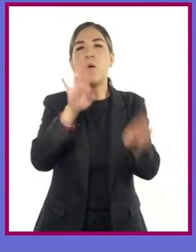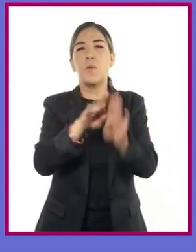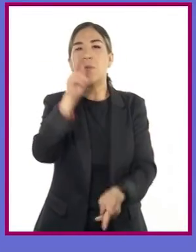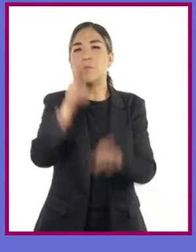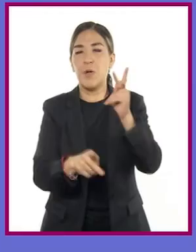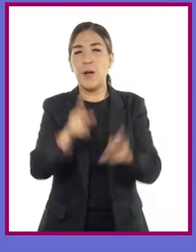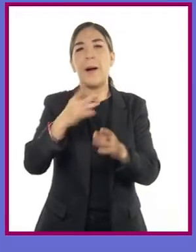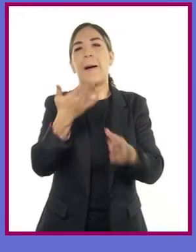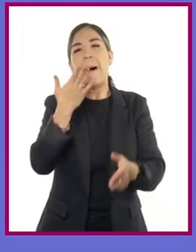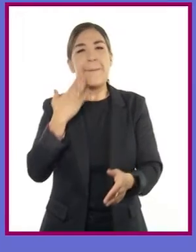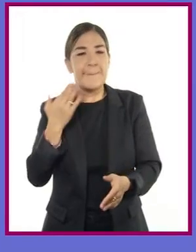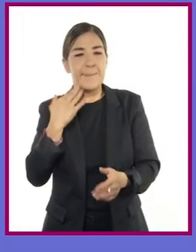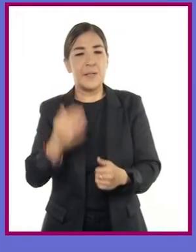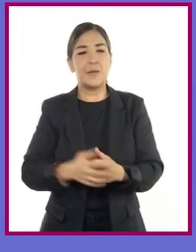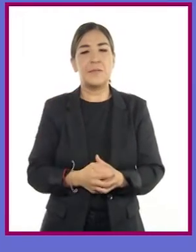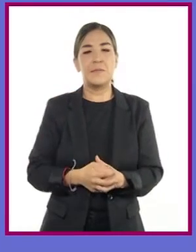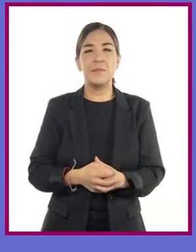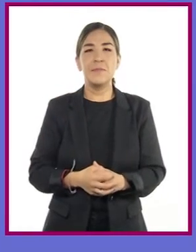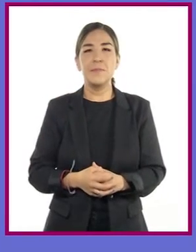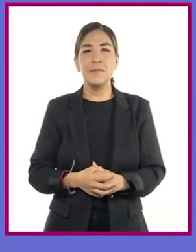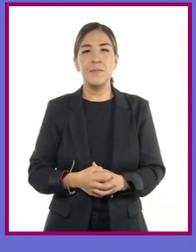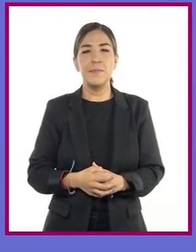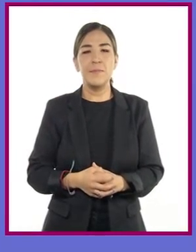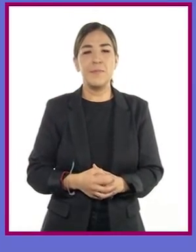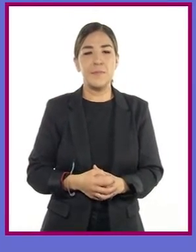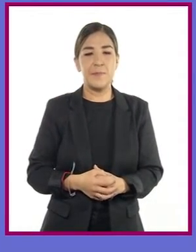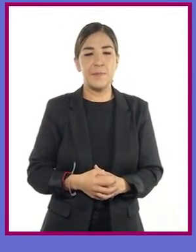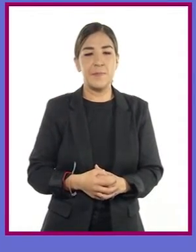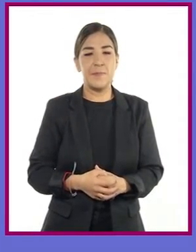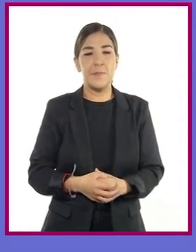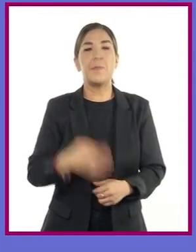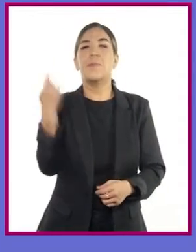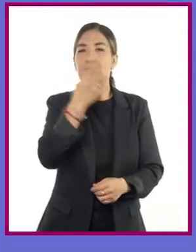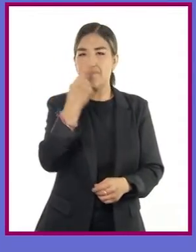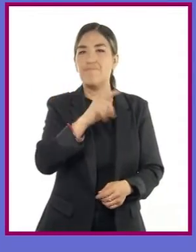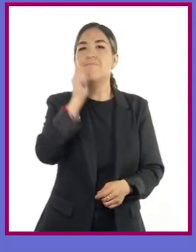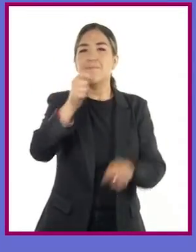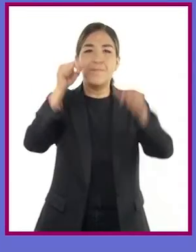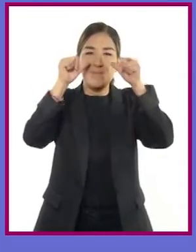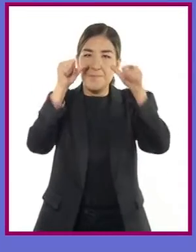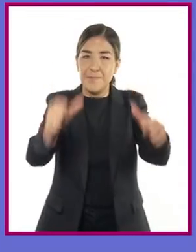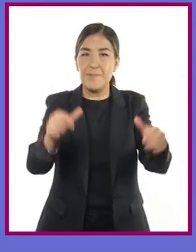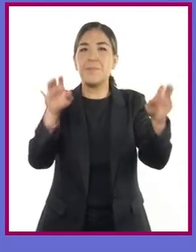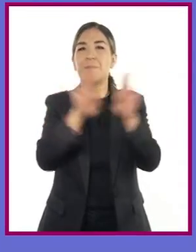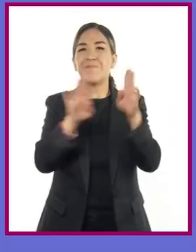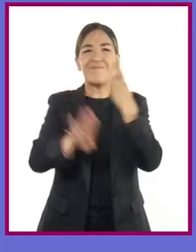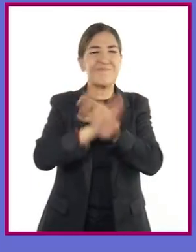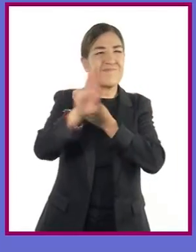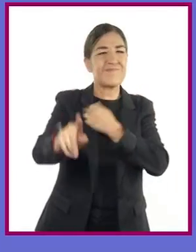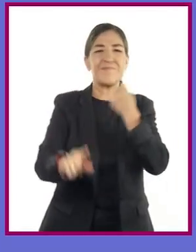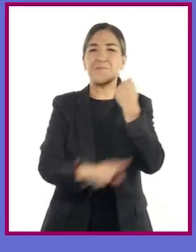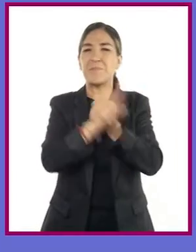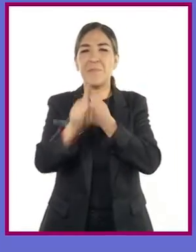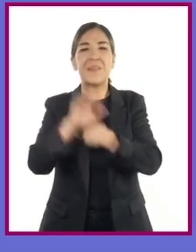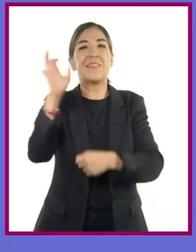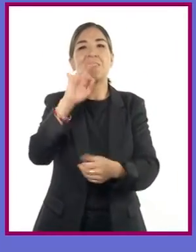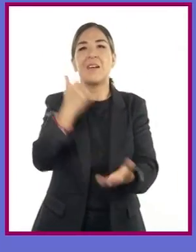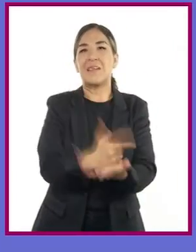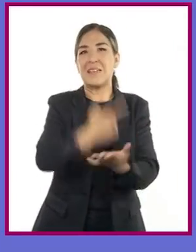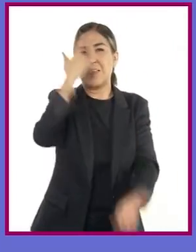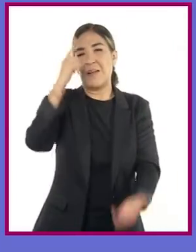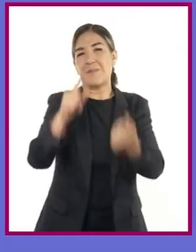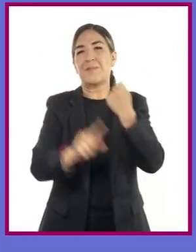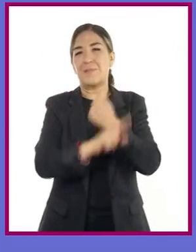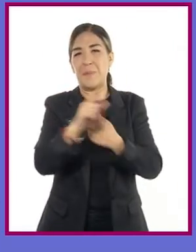ambiente cordial. Para lograrlo, es necesario reducir la tensión y evitar fricciones que puedan agravar la situación.